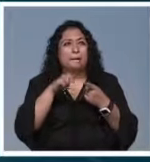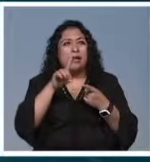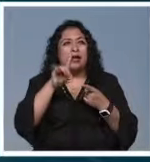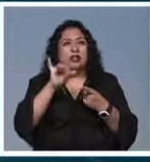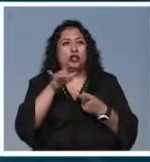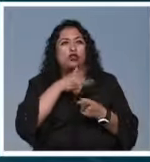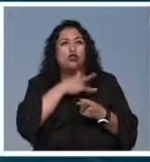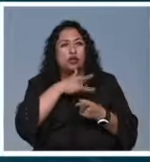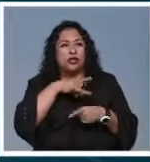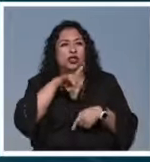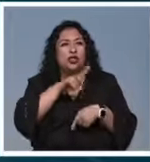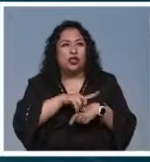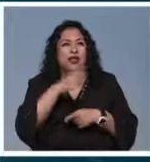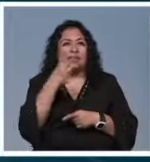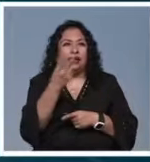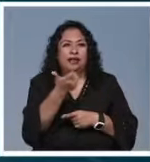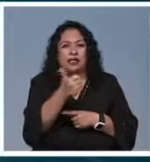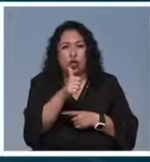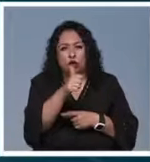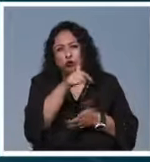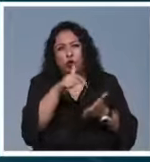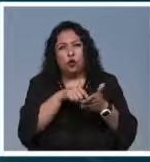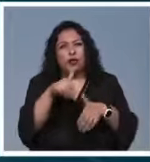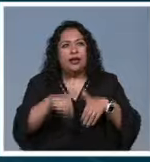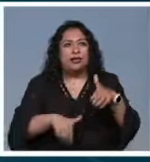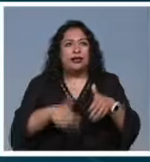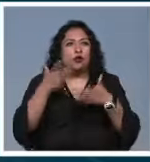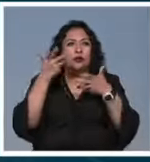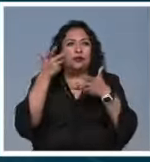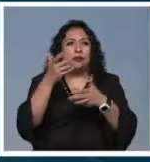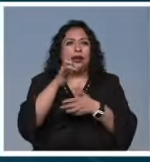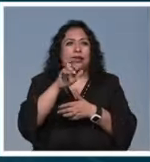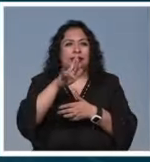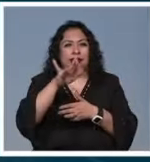Corazón se llevará a cabo el 3 de agosto en el Teatro Esperanza Iris.